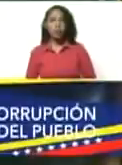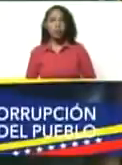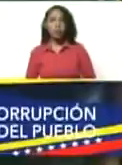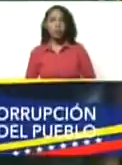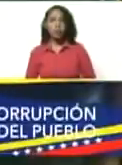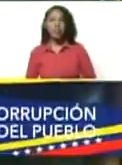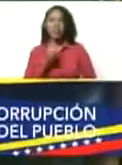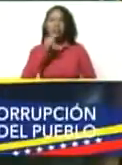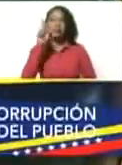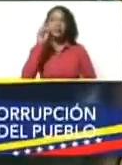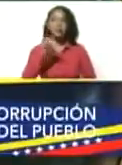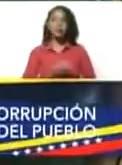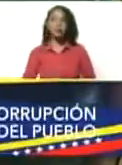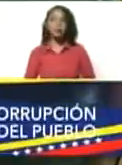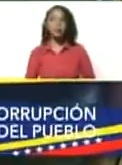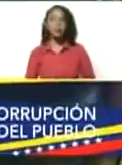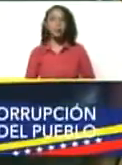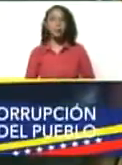quien también